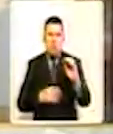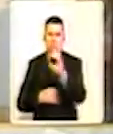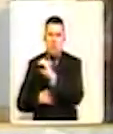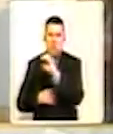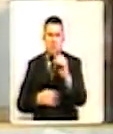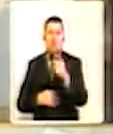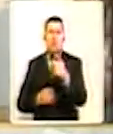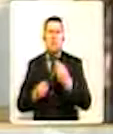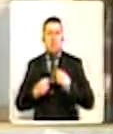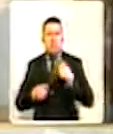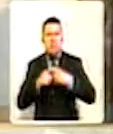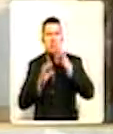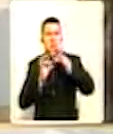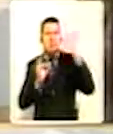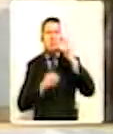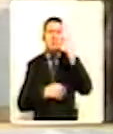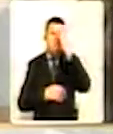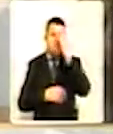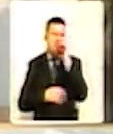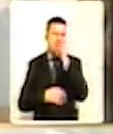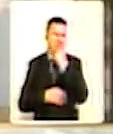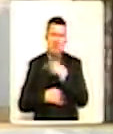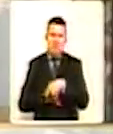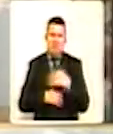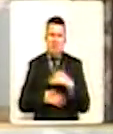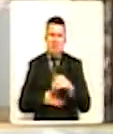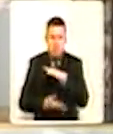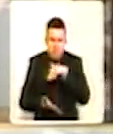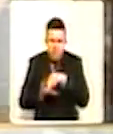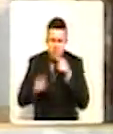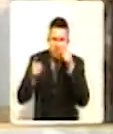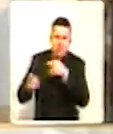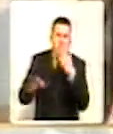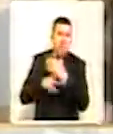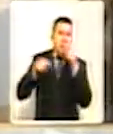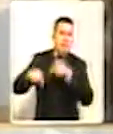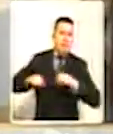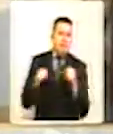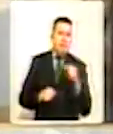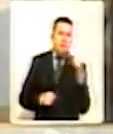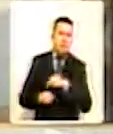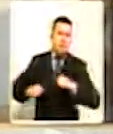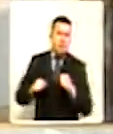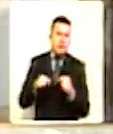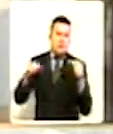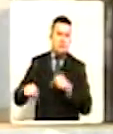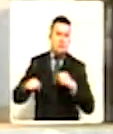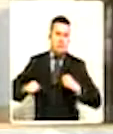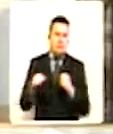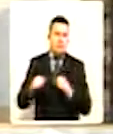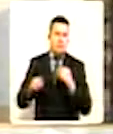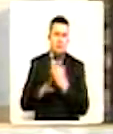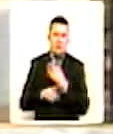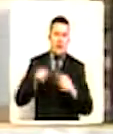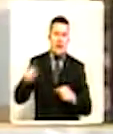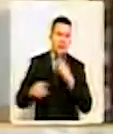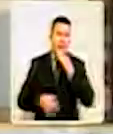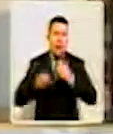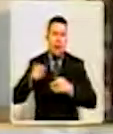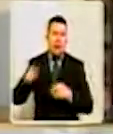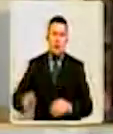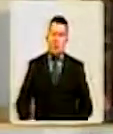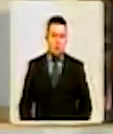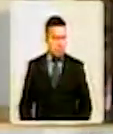senadores que vienen de las regiones, saben los males del excesivo centralismo que ha caracterizado este país y muchas veces han sido víctimas del